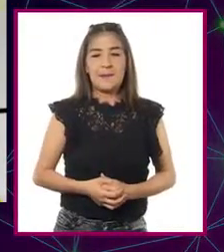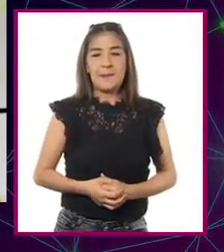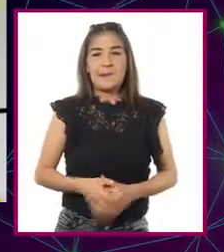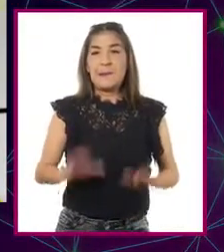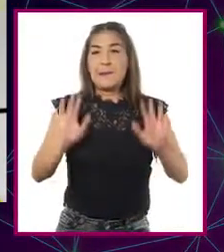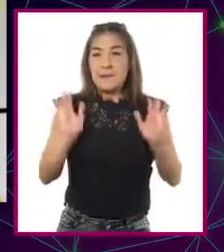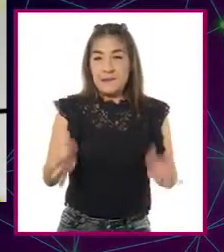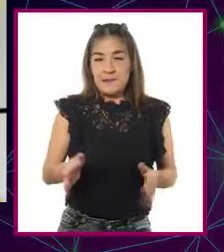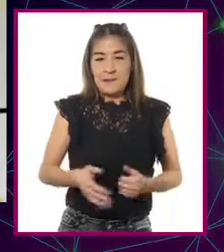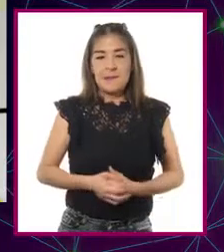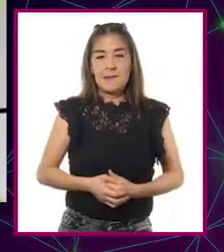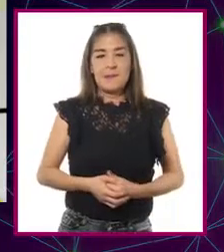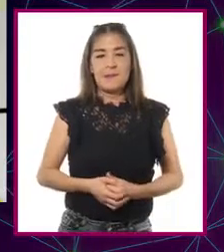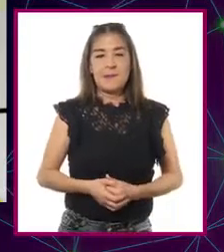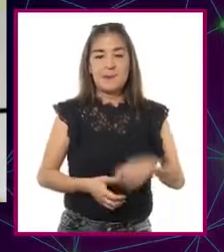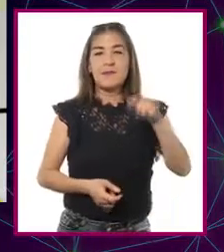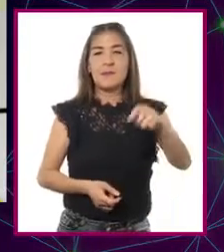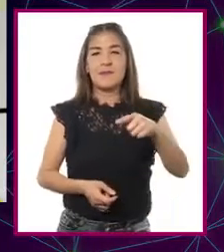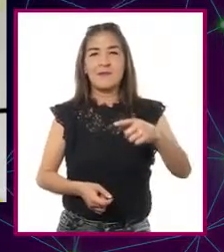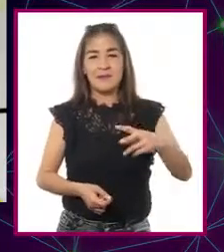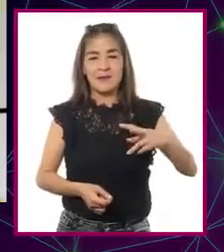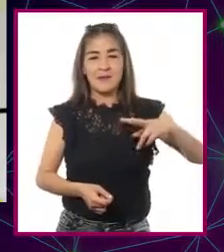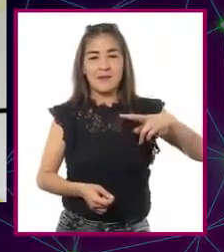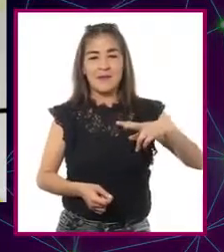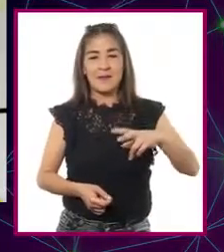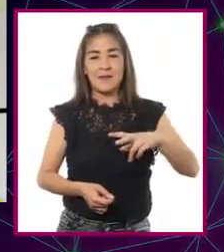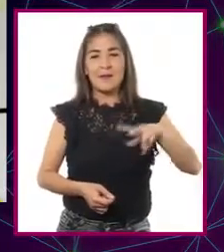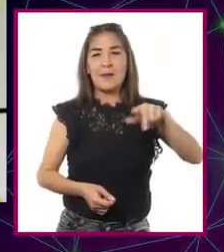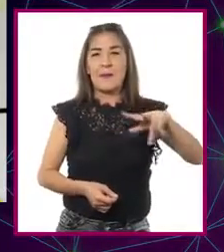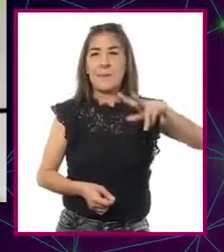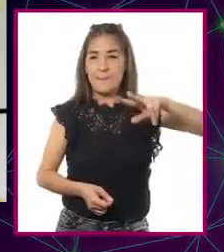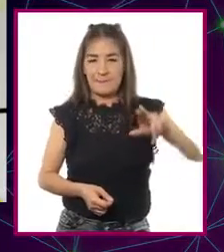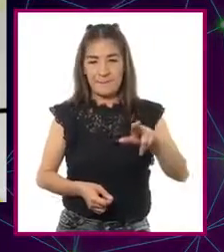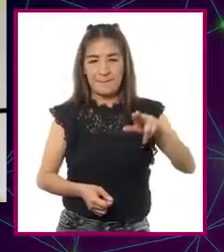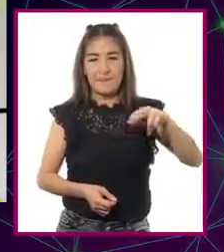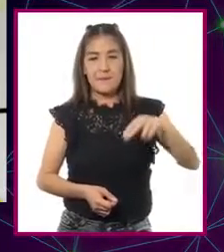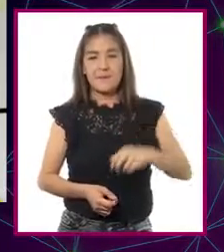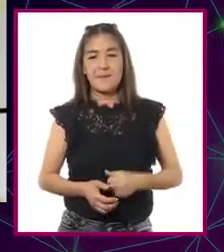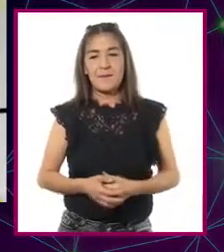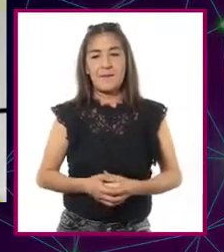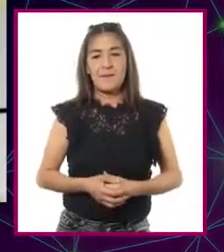Perfecto. Tomamos la cinta de magnesio con las pinzas